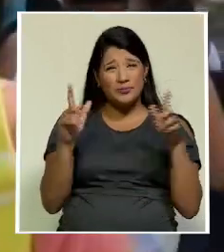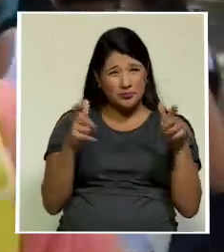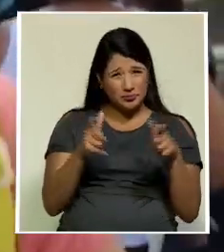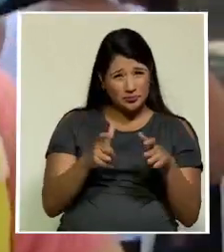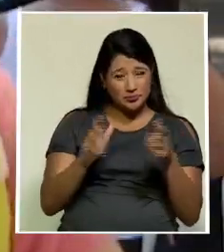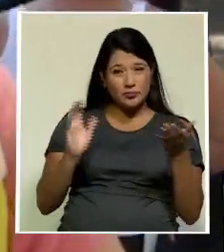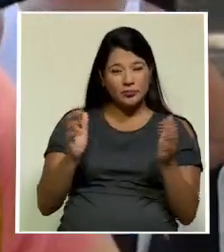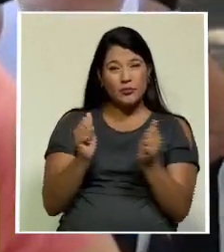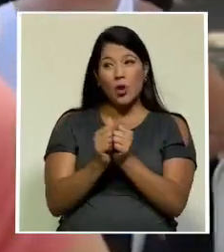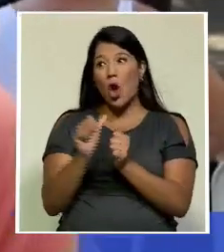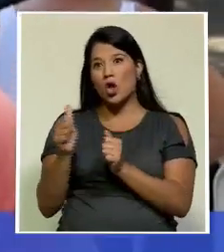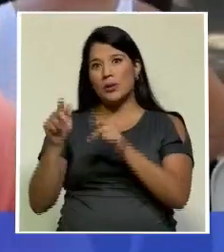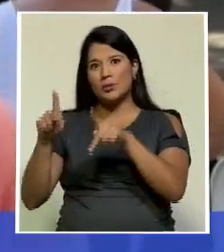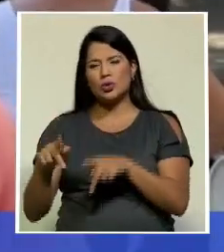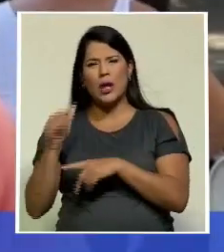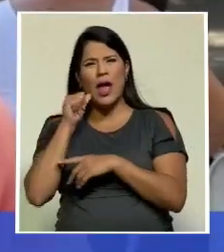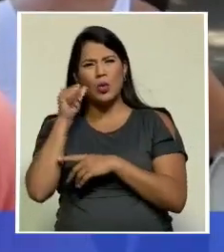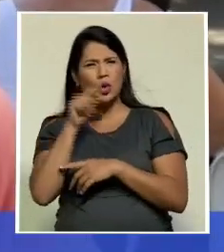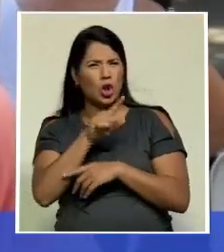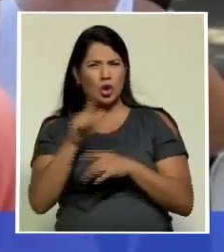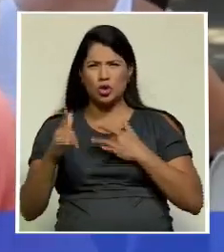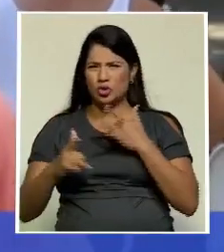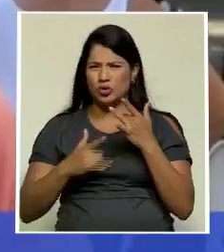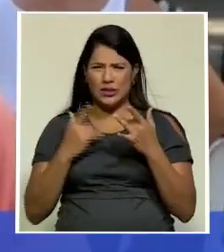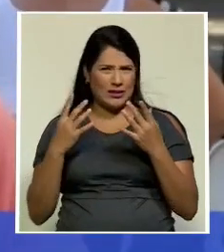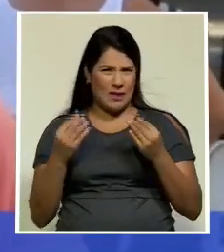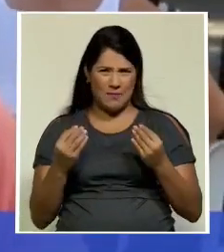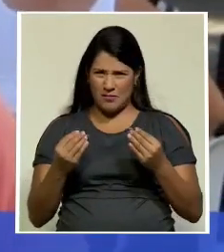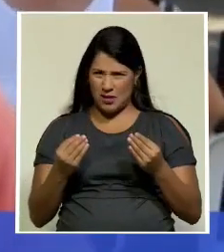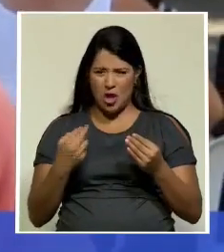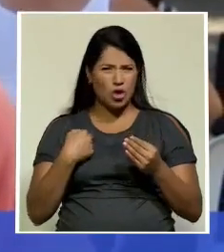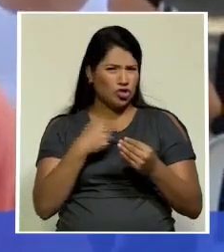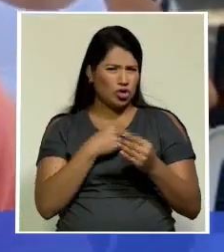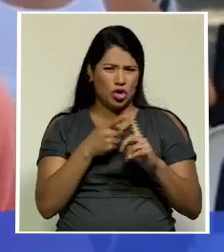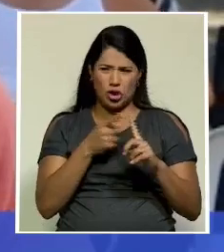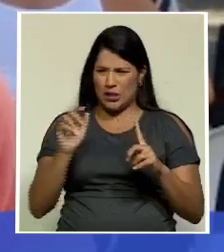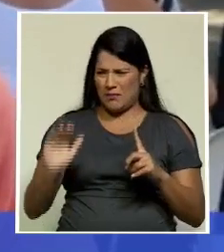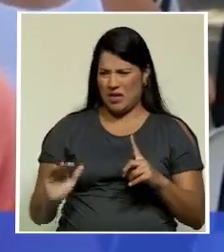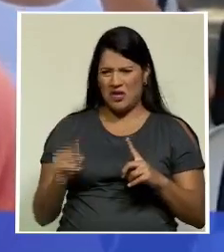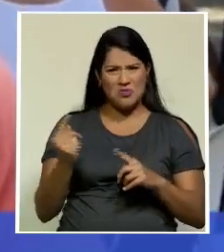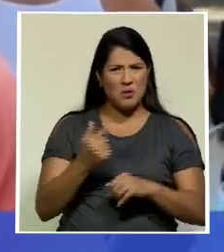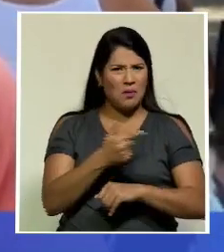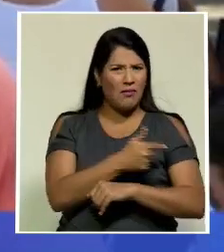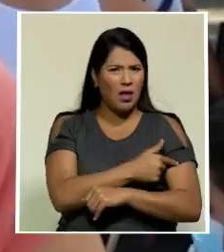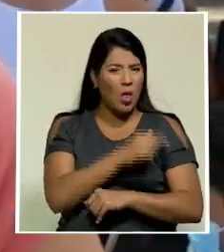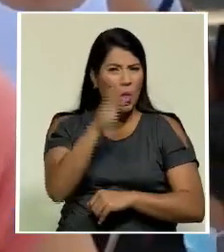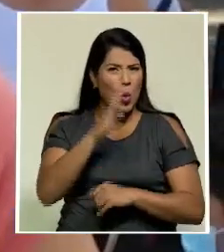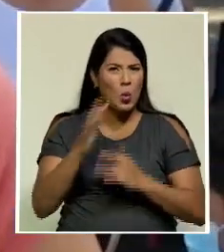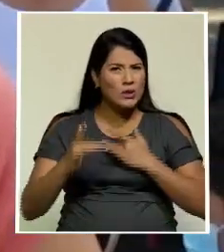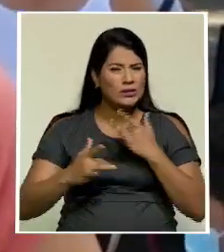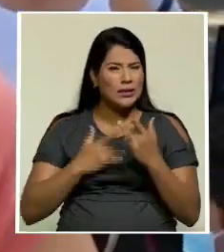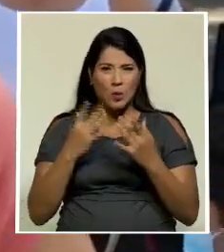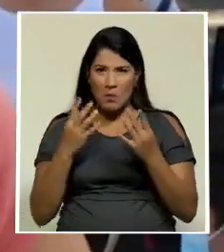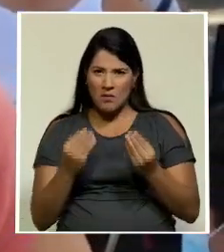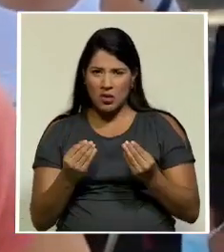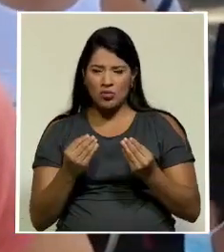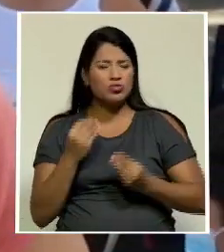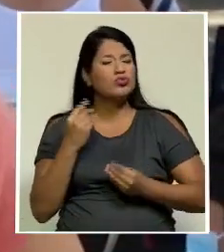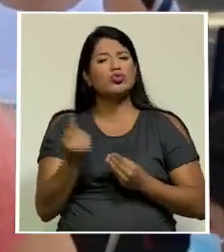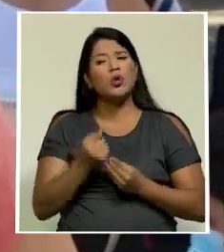no tengan miedo porque igual tuvimos desde pequeños siempre que nos vacunaron y no tuvimos miedo. Todo es protegerse y